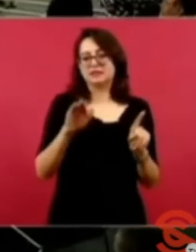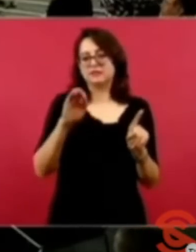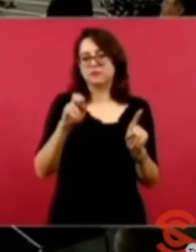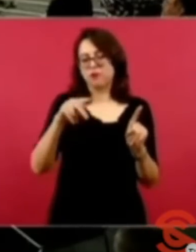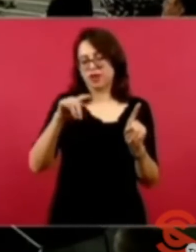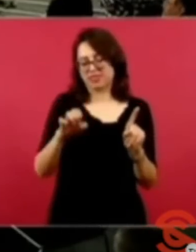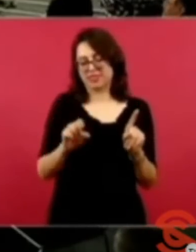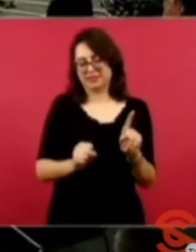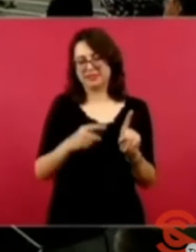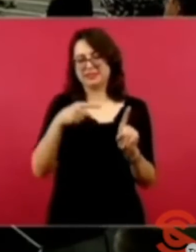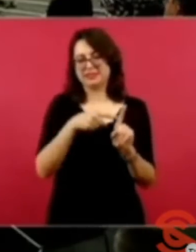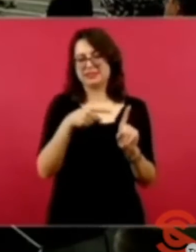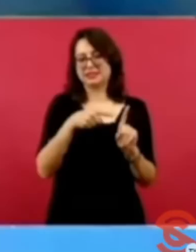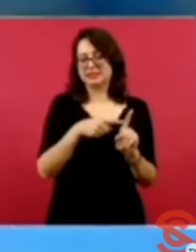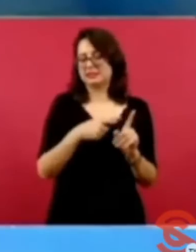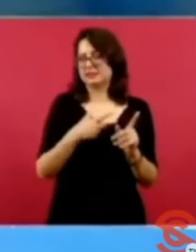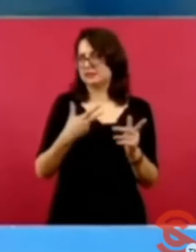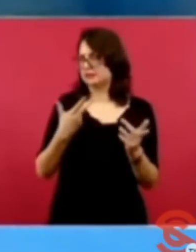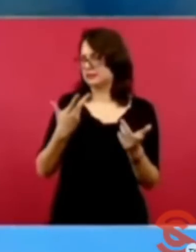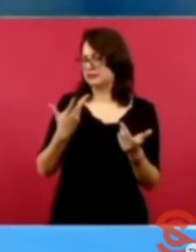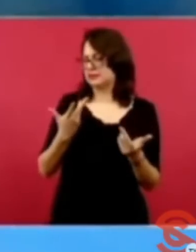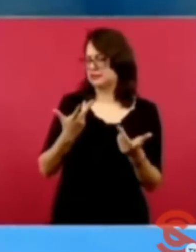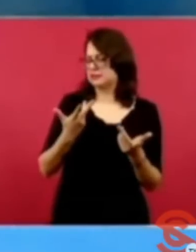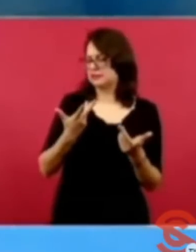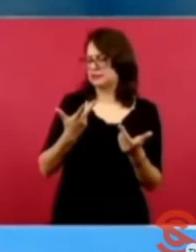Pues nada más que nos expliquen.